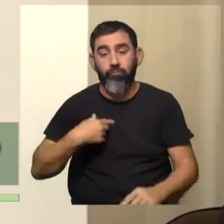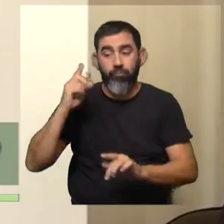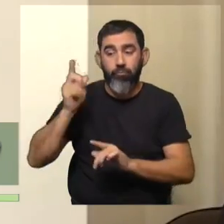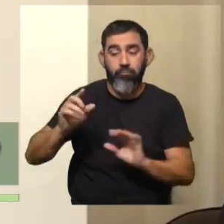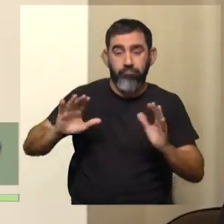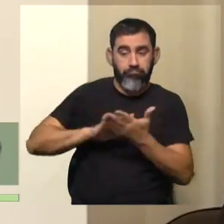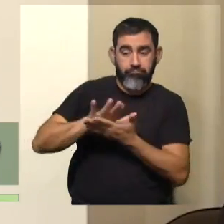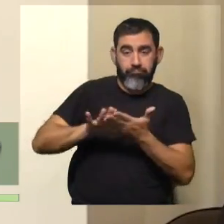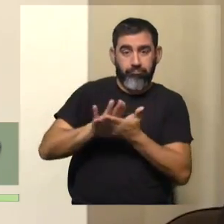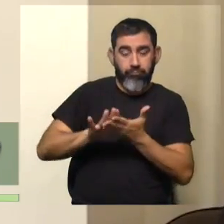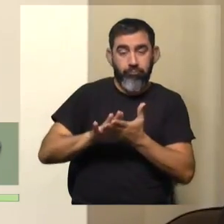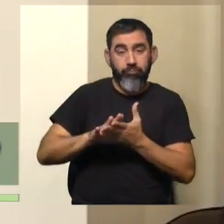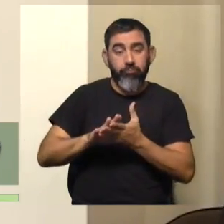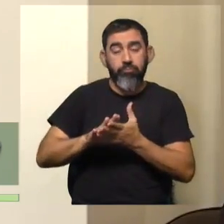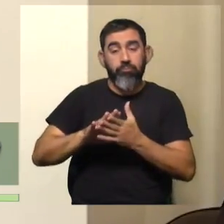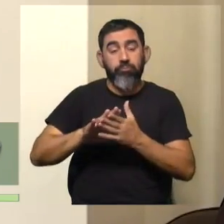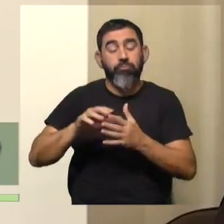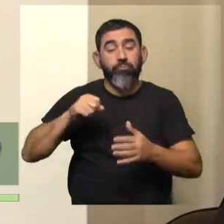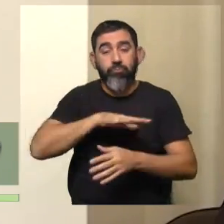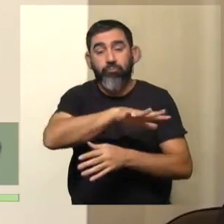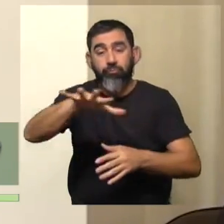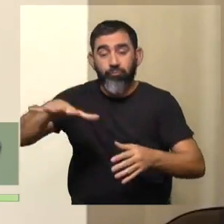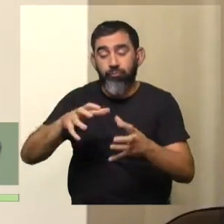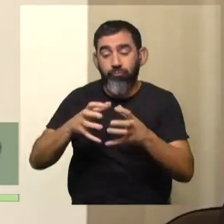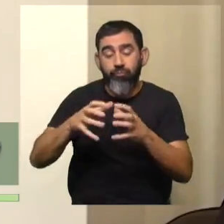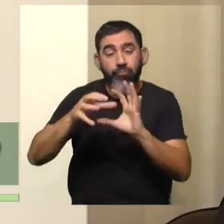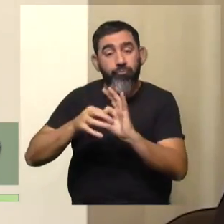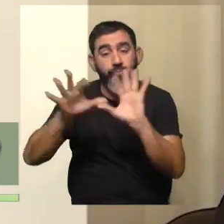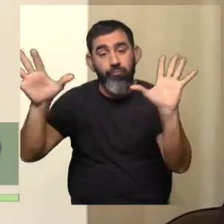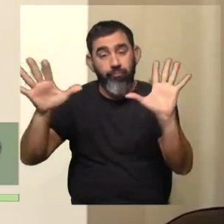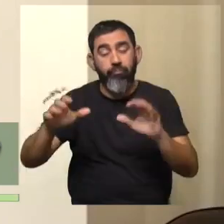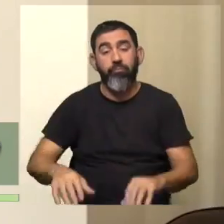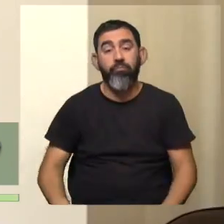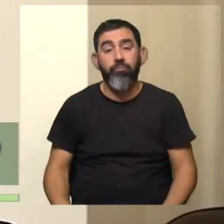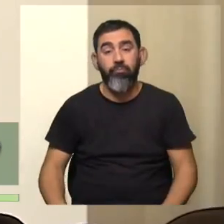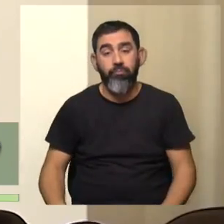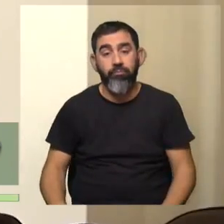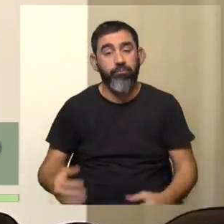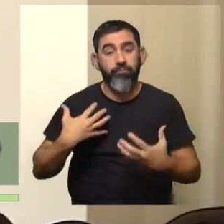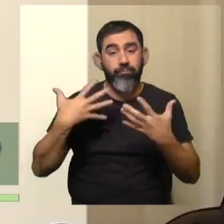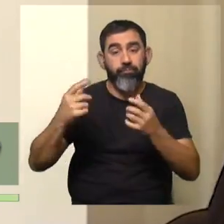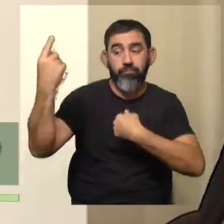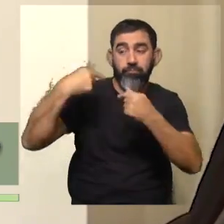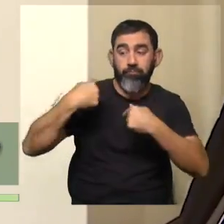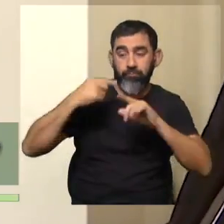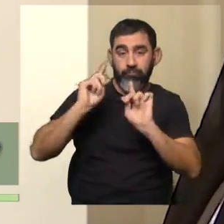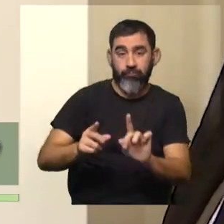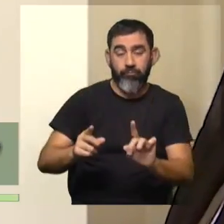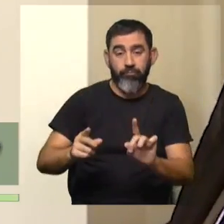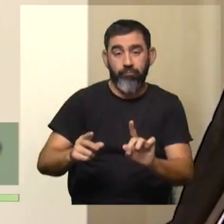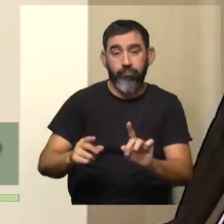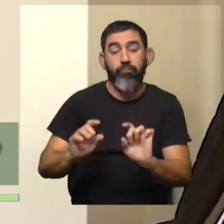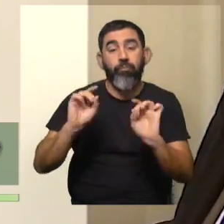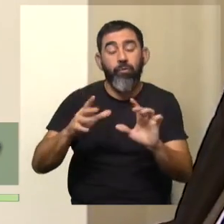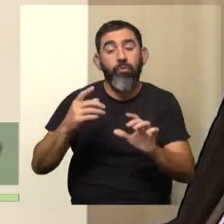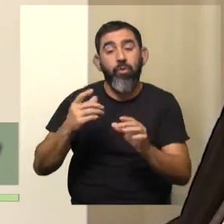a nadie porque el movimiento social es independiente este y bueno tampoco pretendemos que nos mandaten a nosotros Entonces lo que estamos